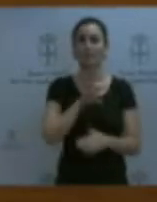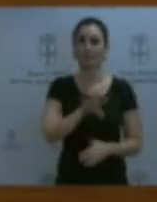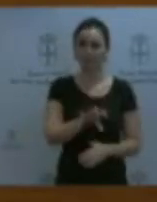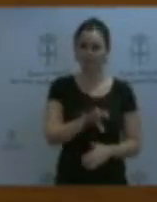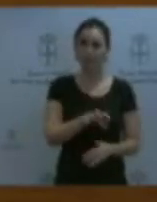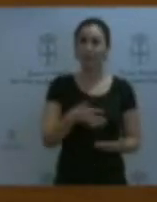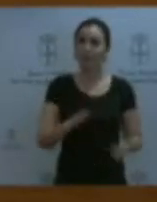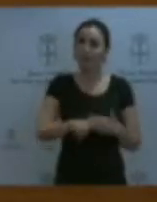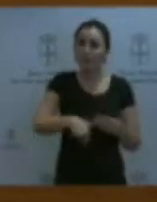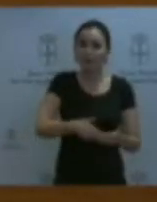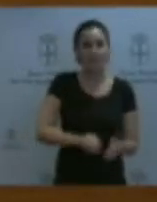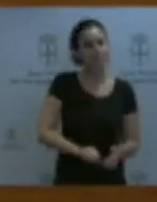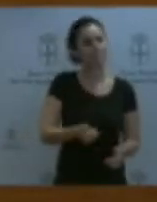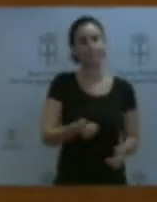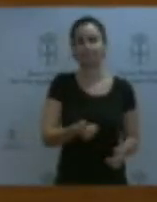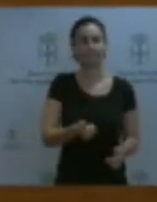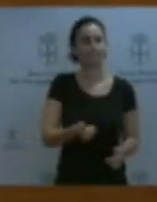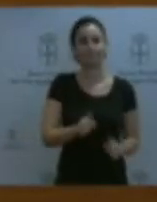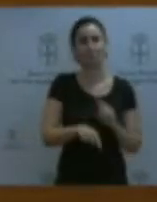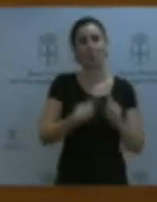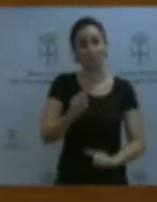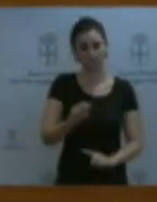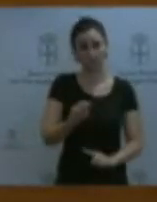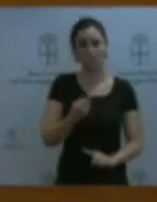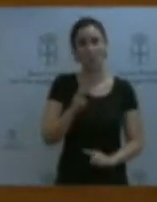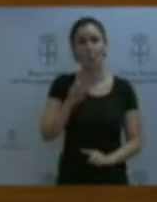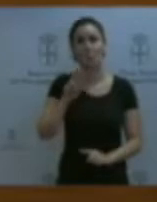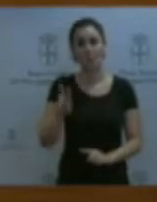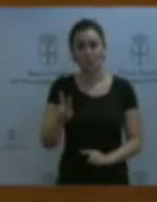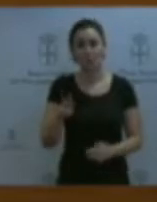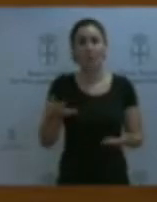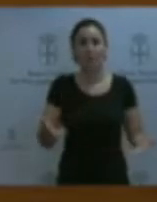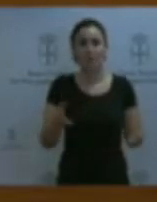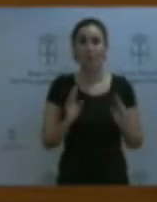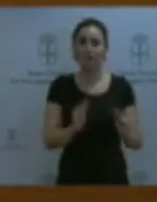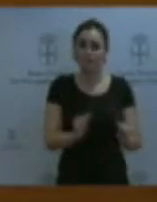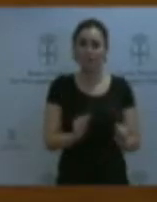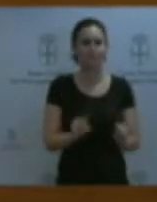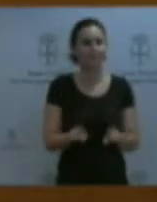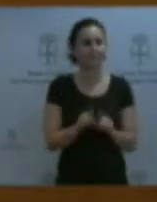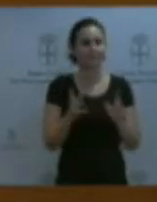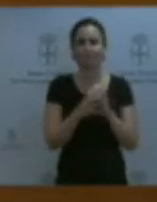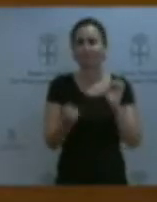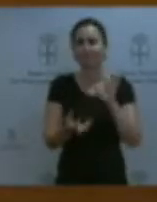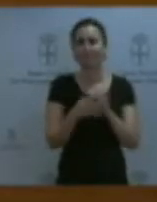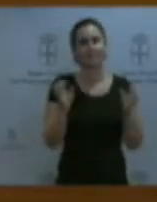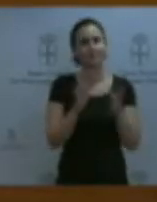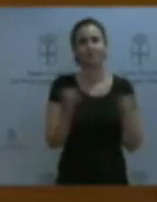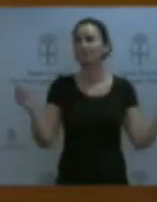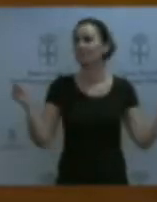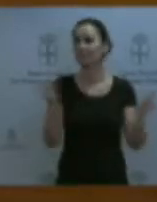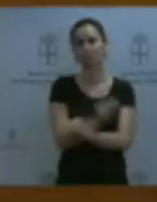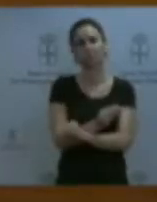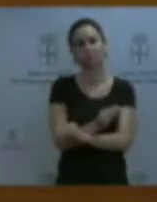PRUV, pues lo que está ocurriendo son desavenencias que realmente crean muy mal ambiente en estos concejos